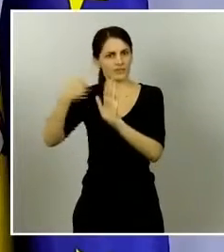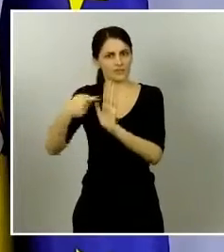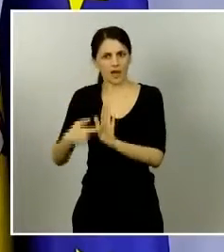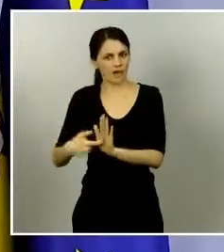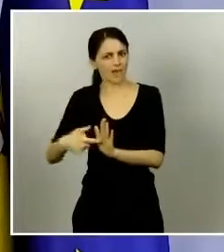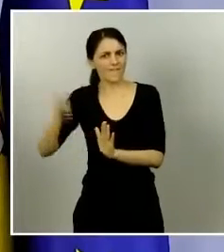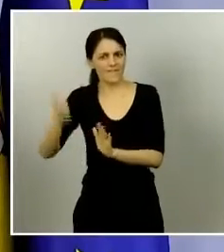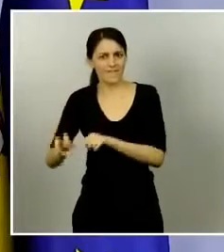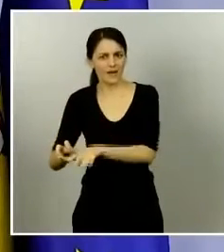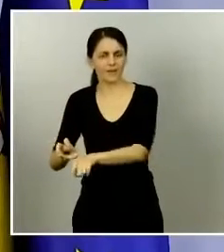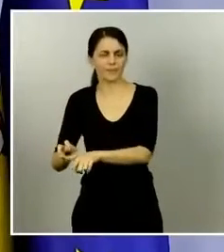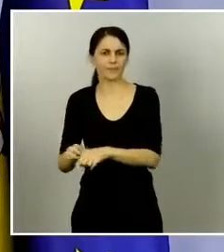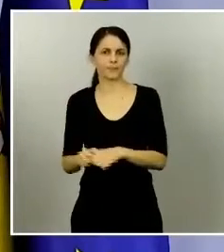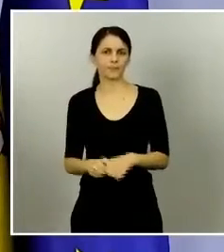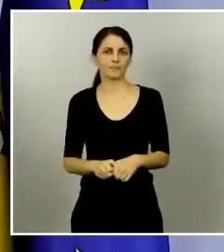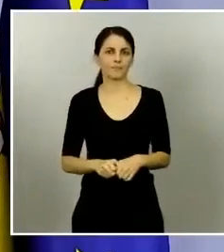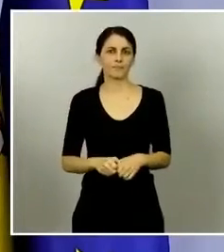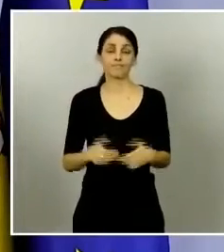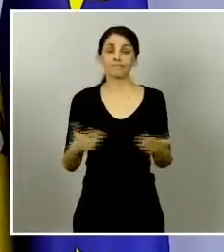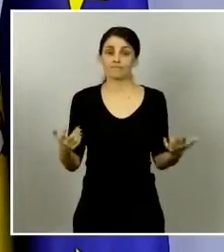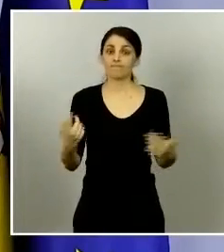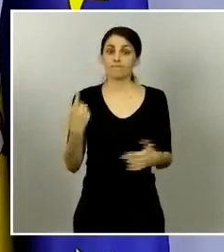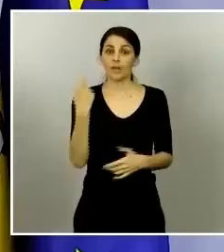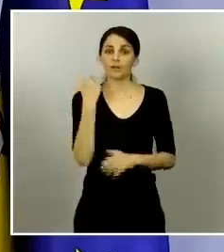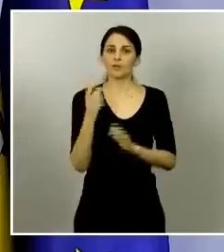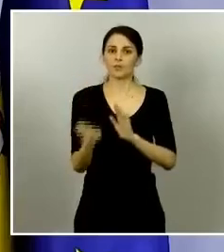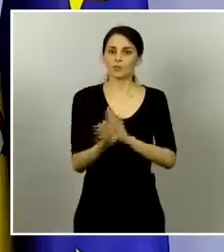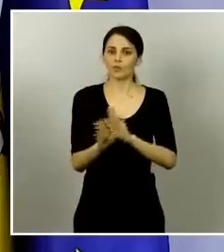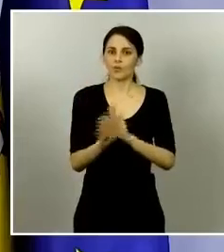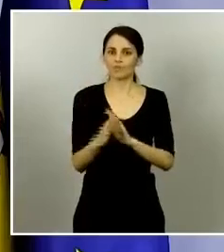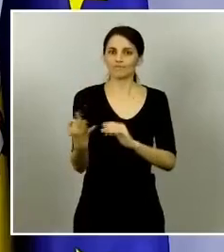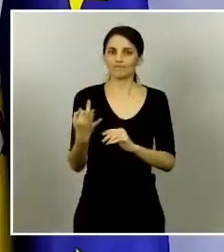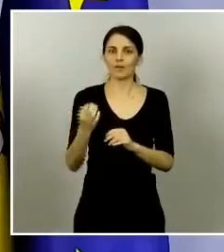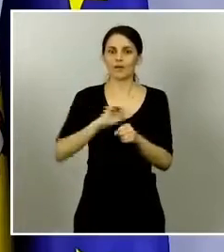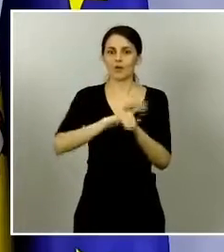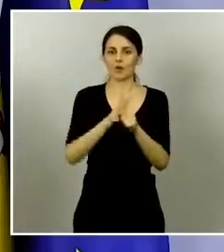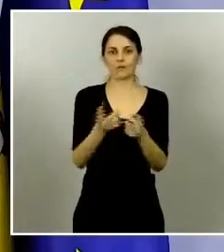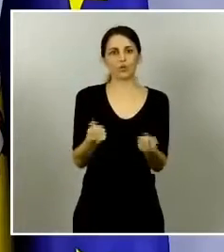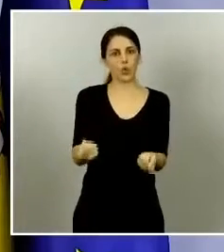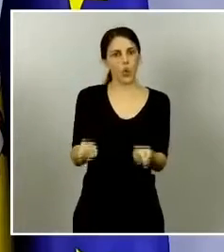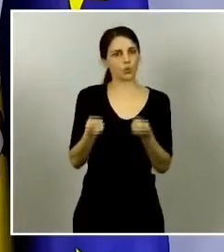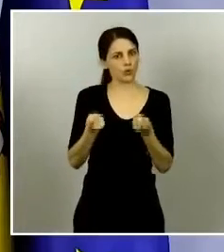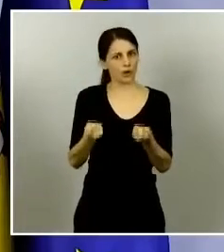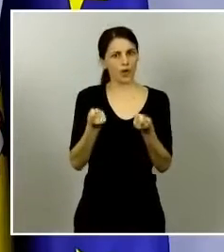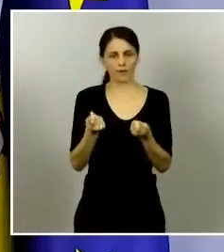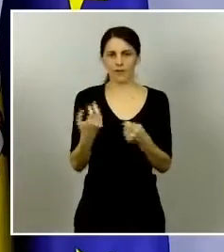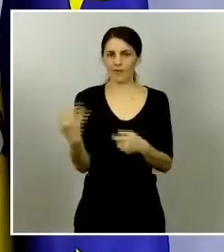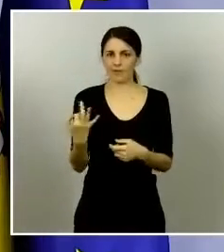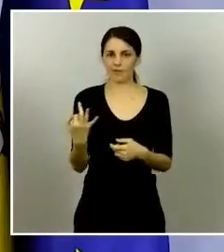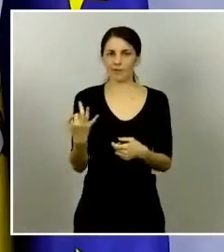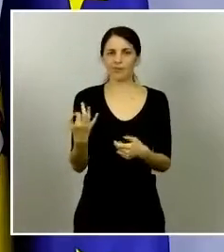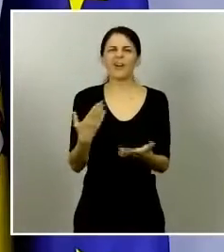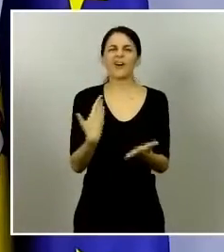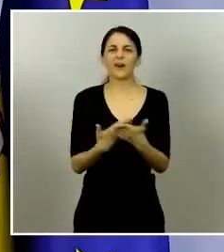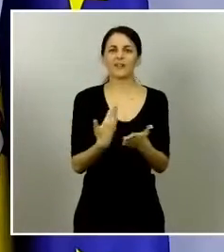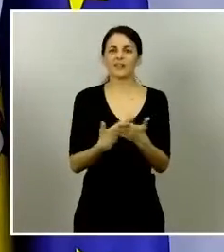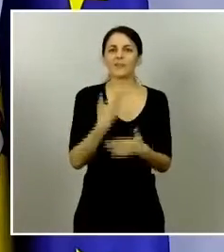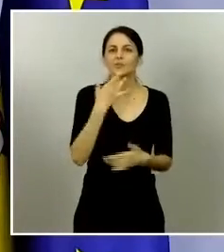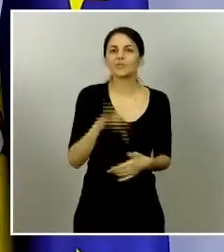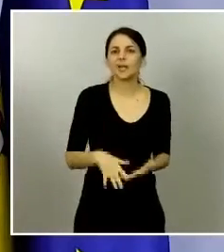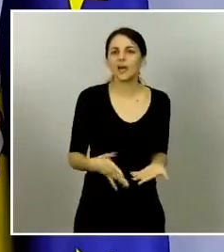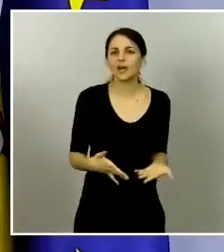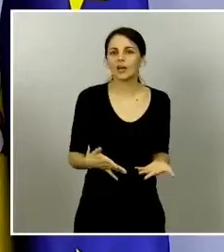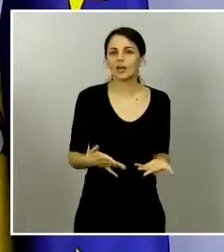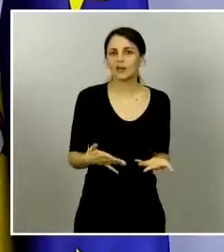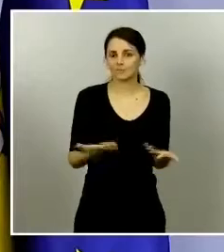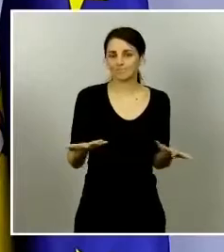nueva normalidad, para la gestión de este proceso de desescalada. Es necesario seguir controlando a la epidemia y